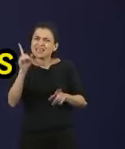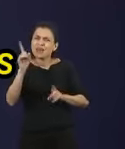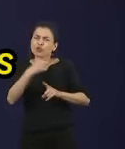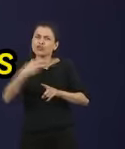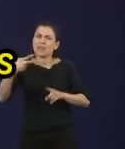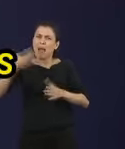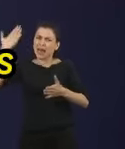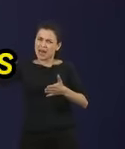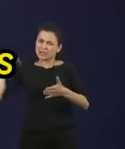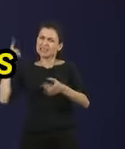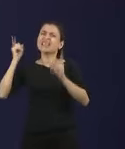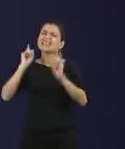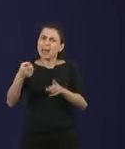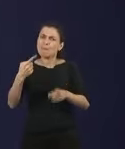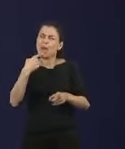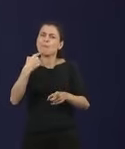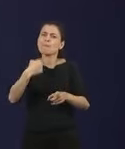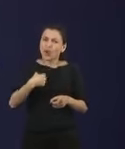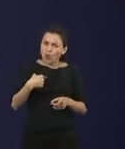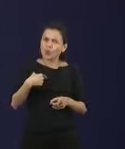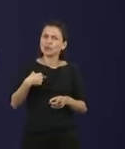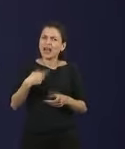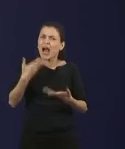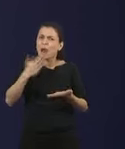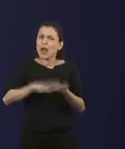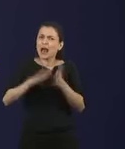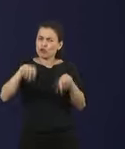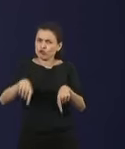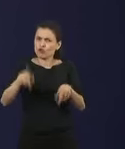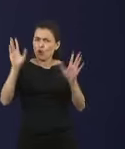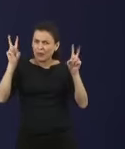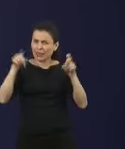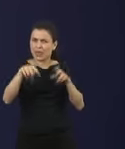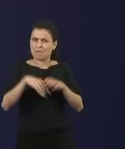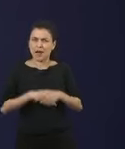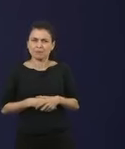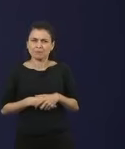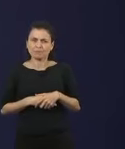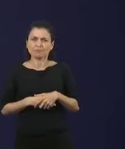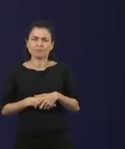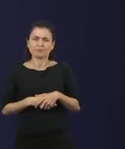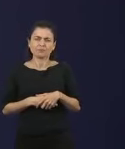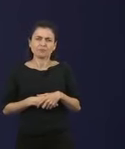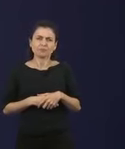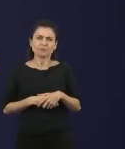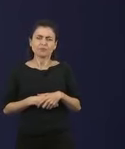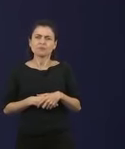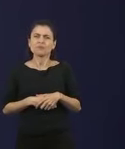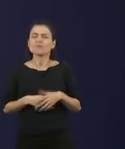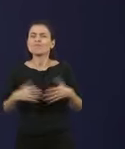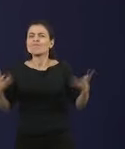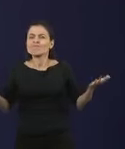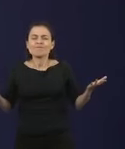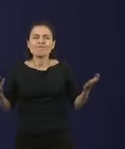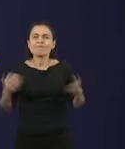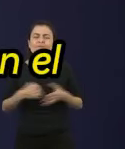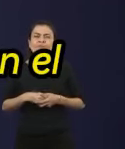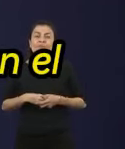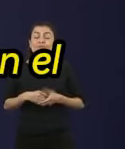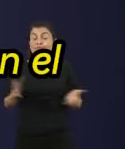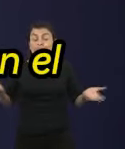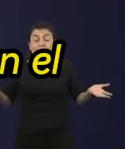semanas o algunos meses me habías Eh me habías efectivamente preguntado y